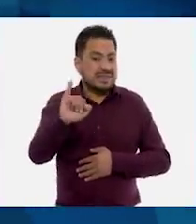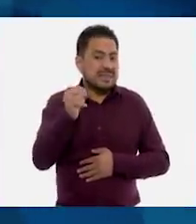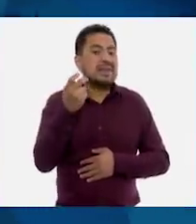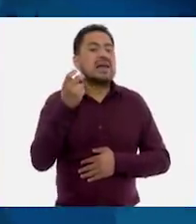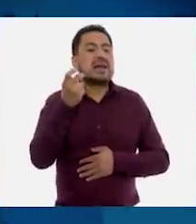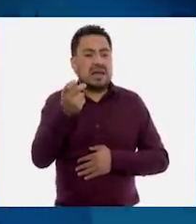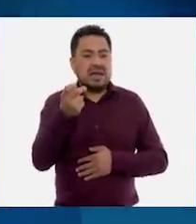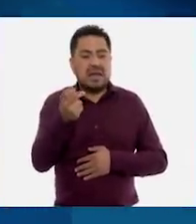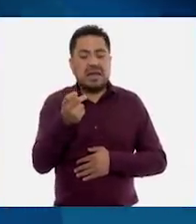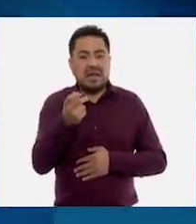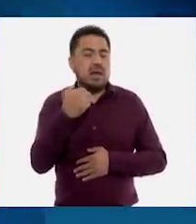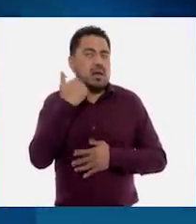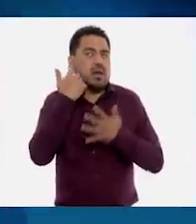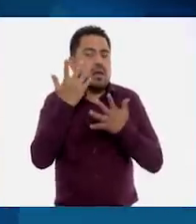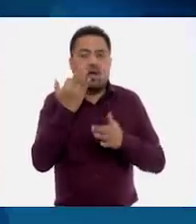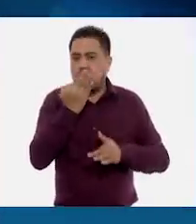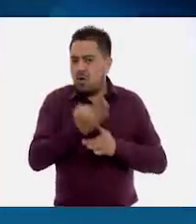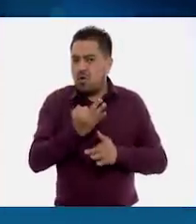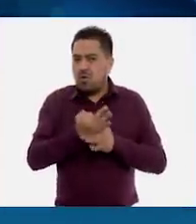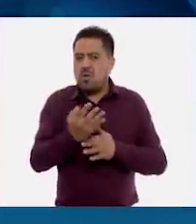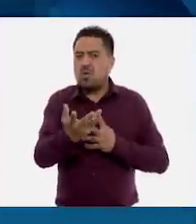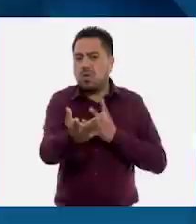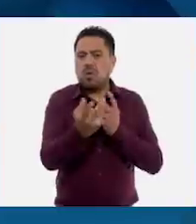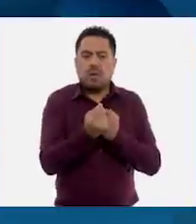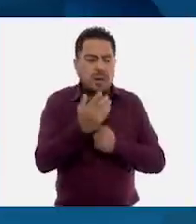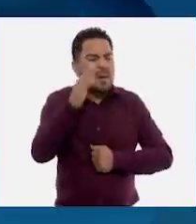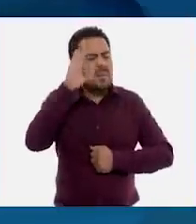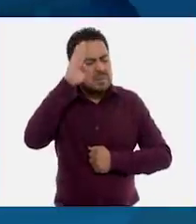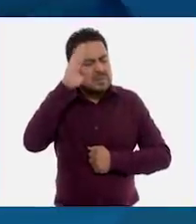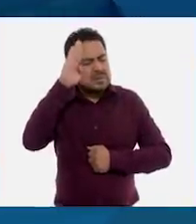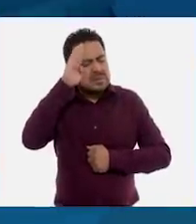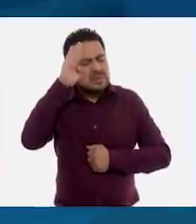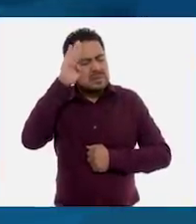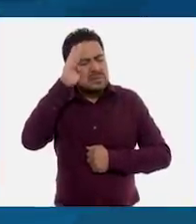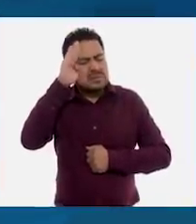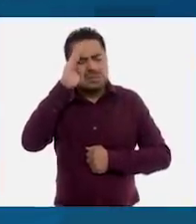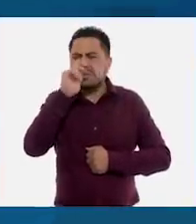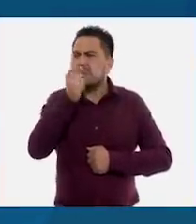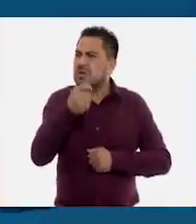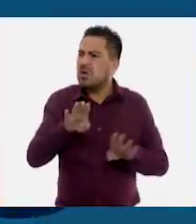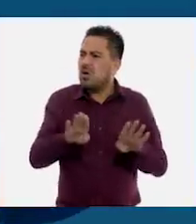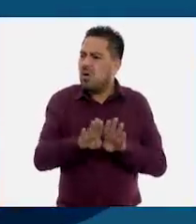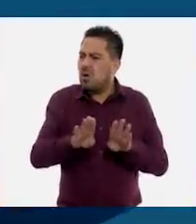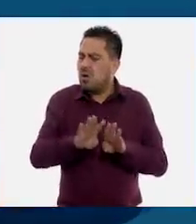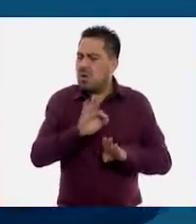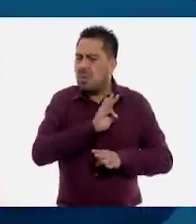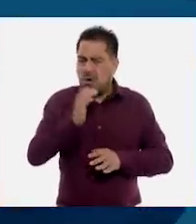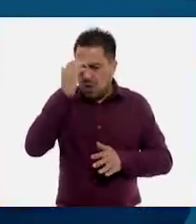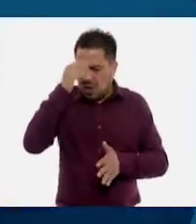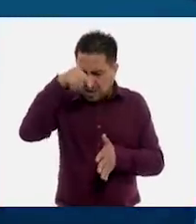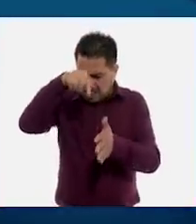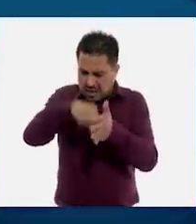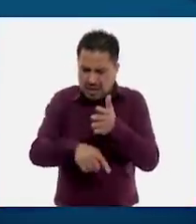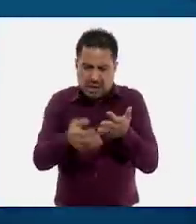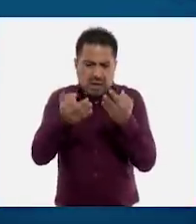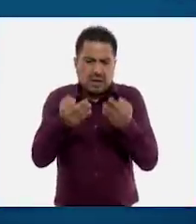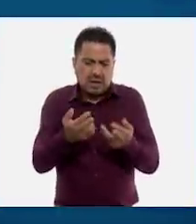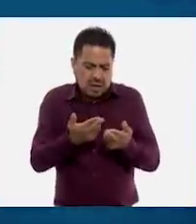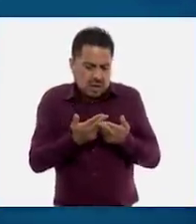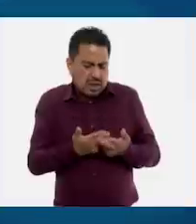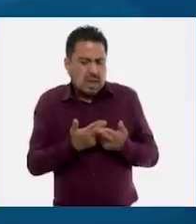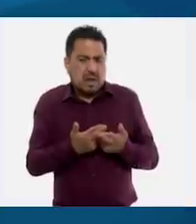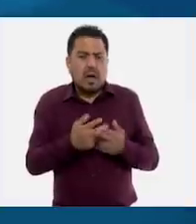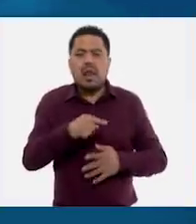Precisamente eso quiero que ustedes piensen y reflexionen. ¿Cómo podemos conocer el sobrante